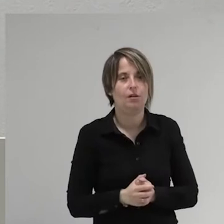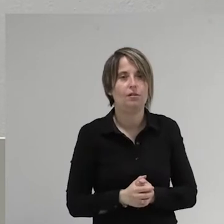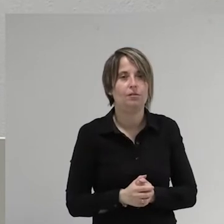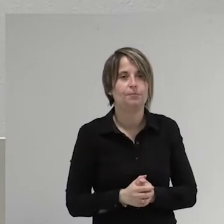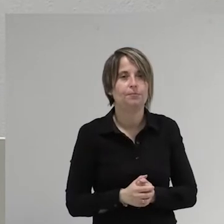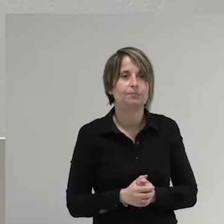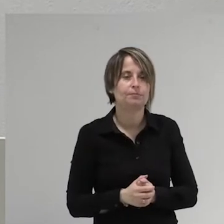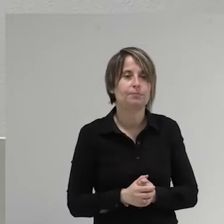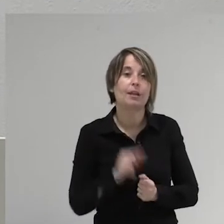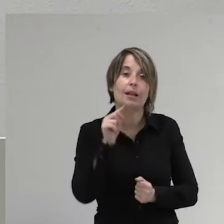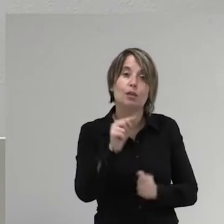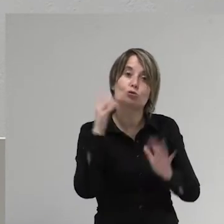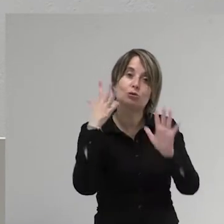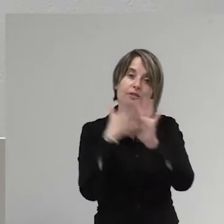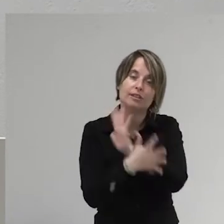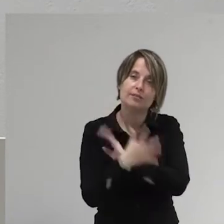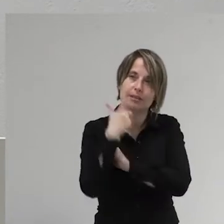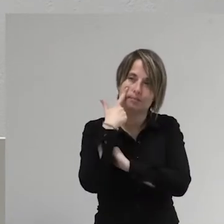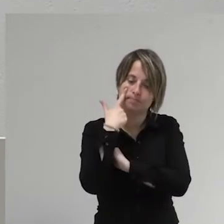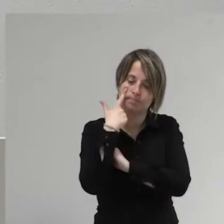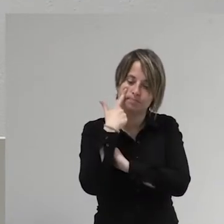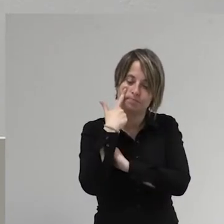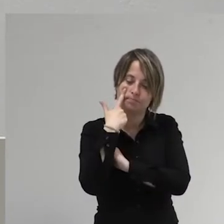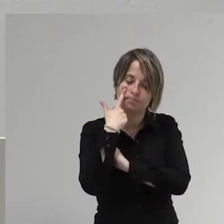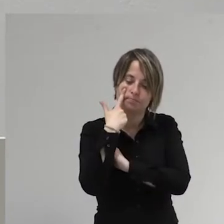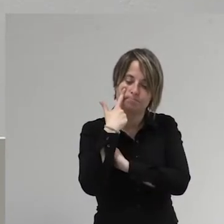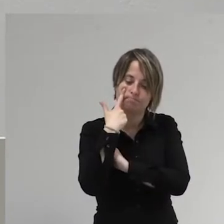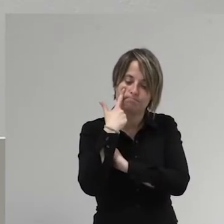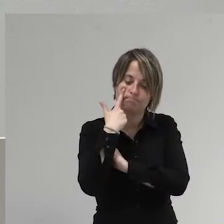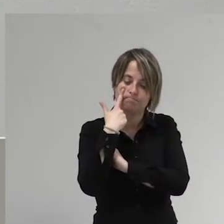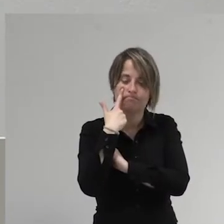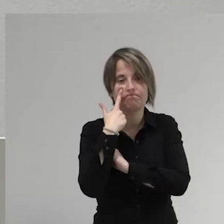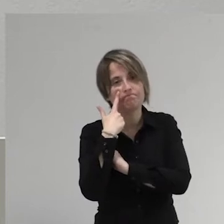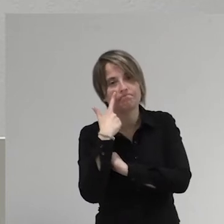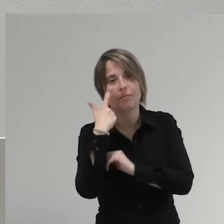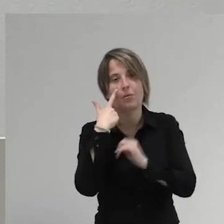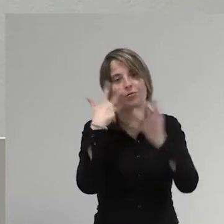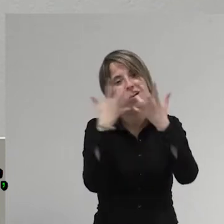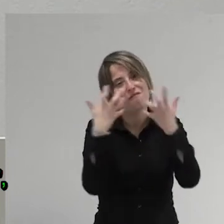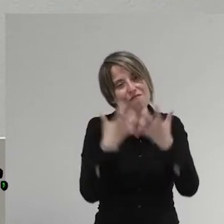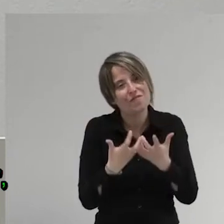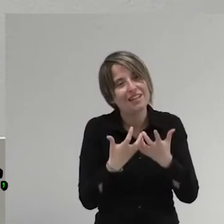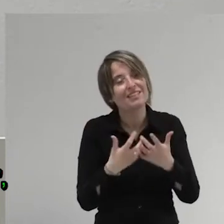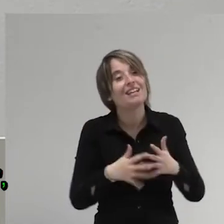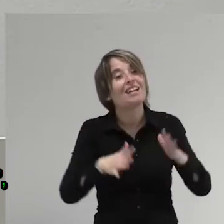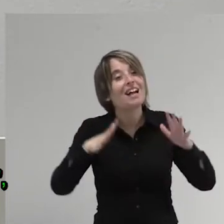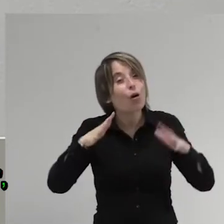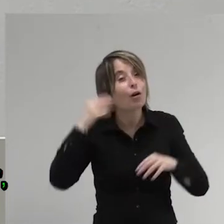¿no? Eso quiere decir, o sea, aunque el... Voy a hacer una palabra, o sea, como una frase un poco... Aunque el